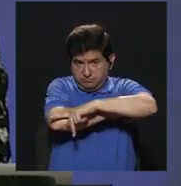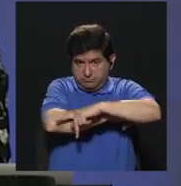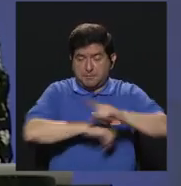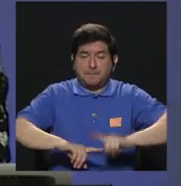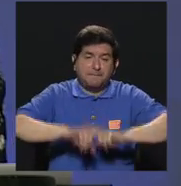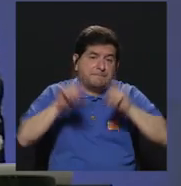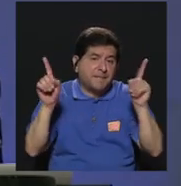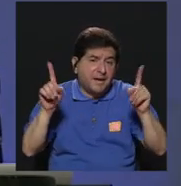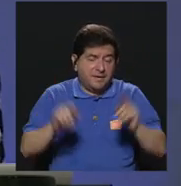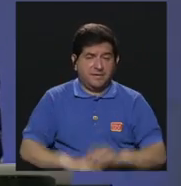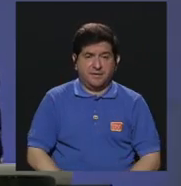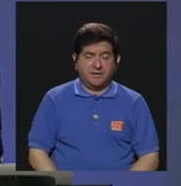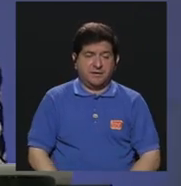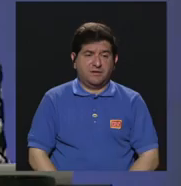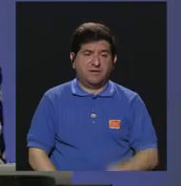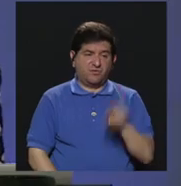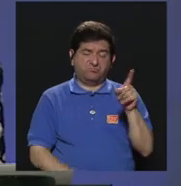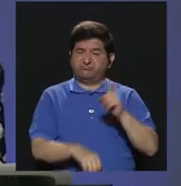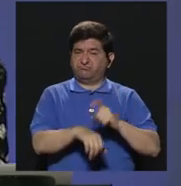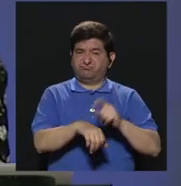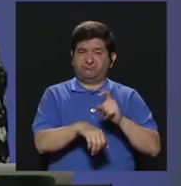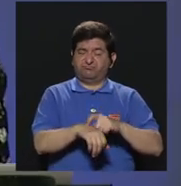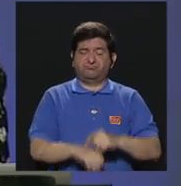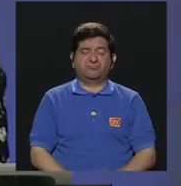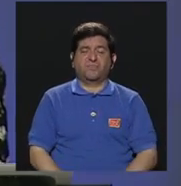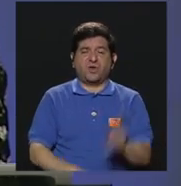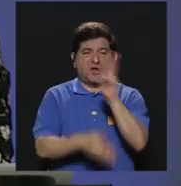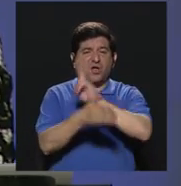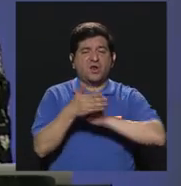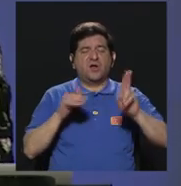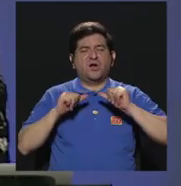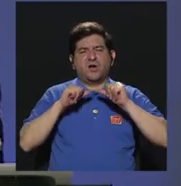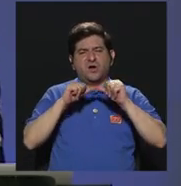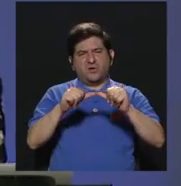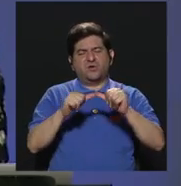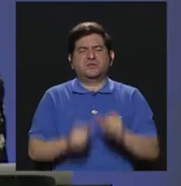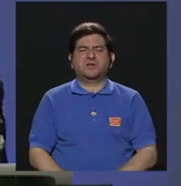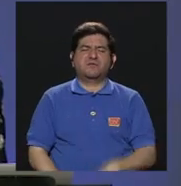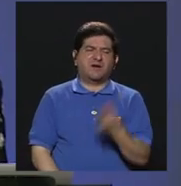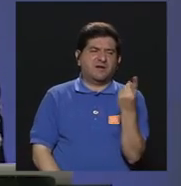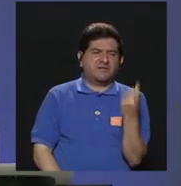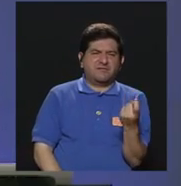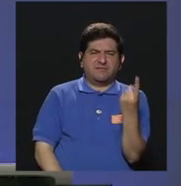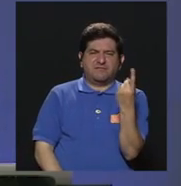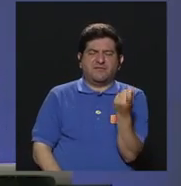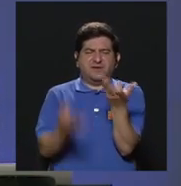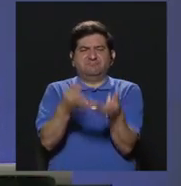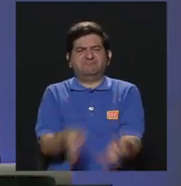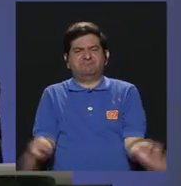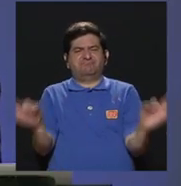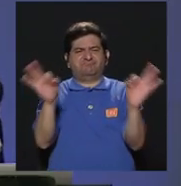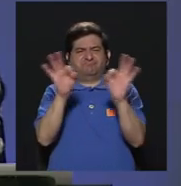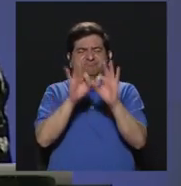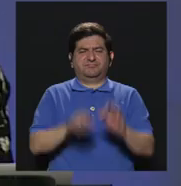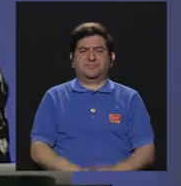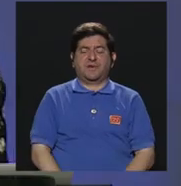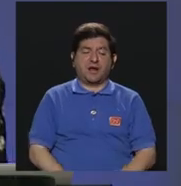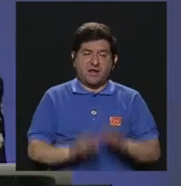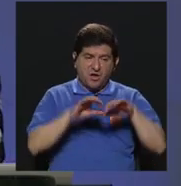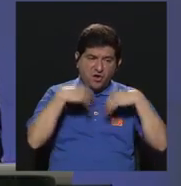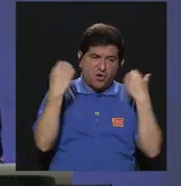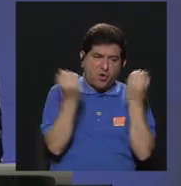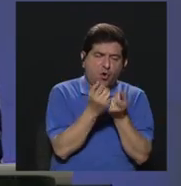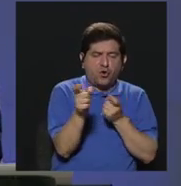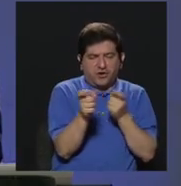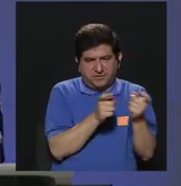Sin embargo, todavía en esa época, nuestra universidad seguía teniendo algunas carencias sustantivas en términos de